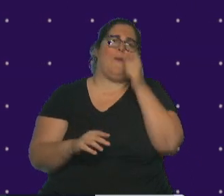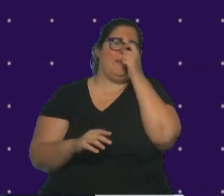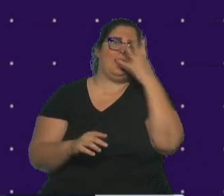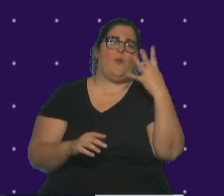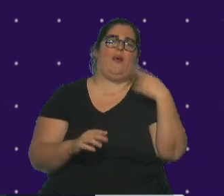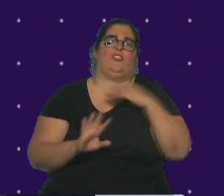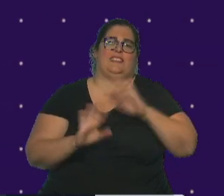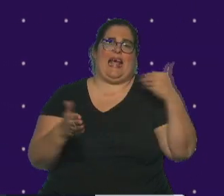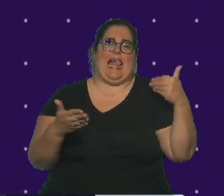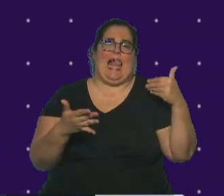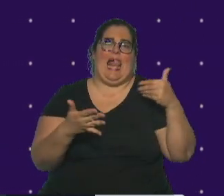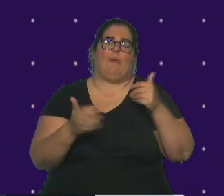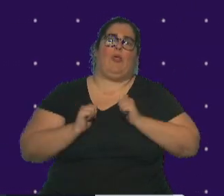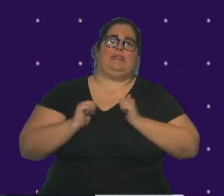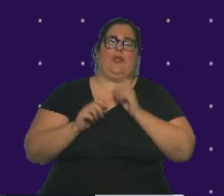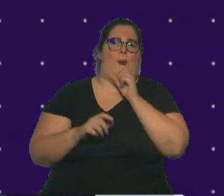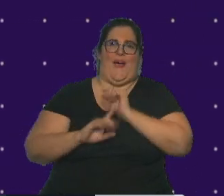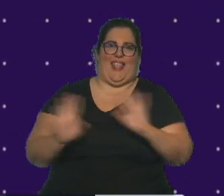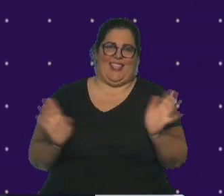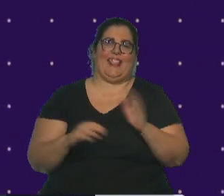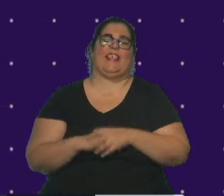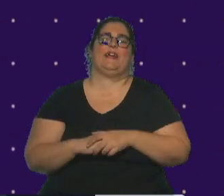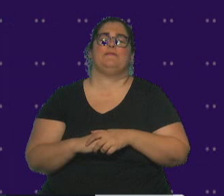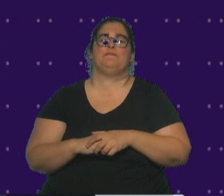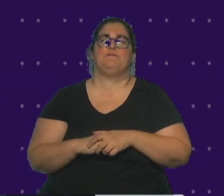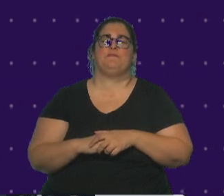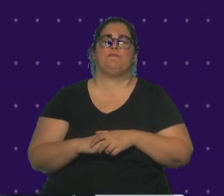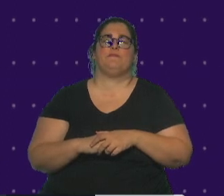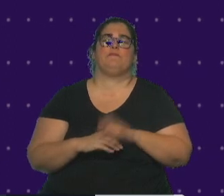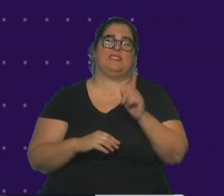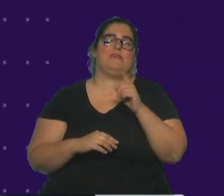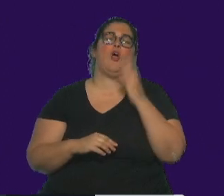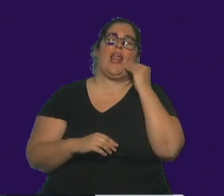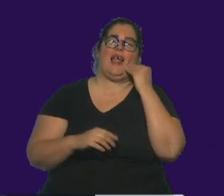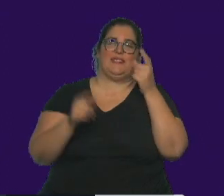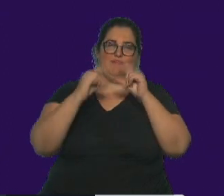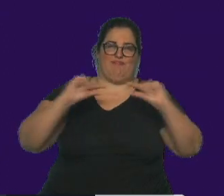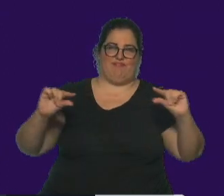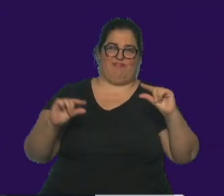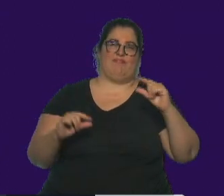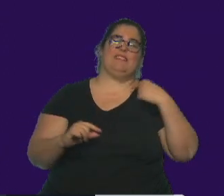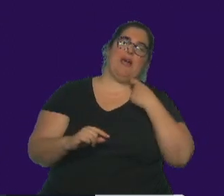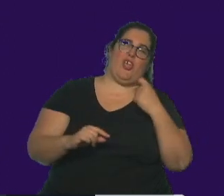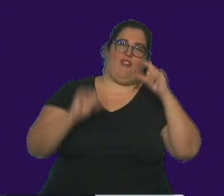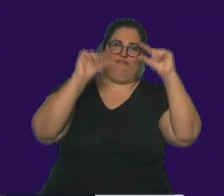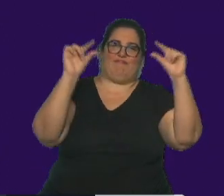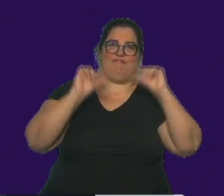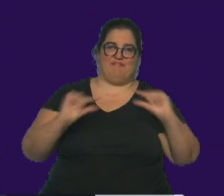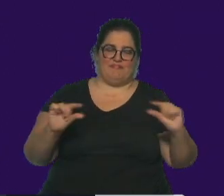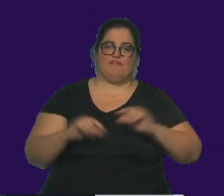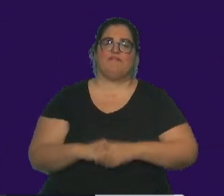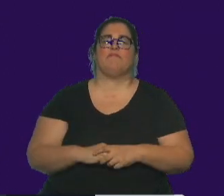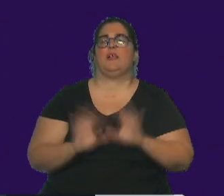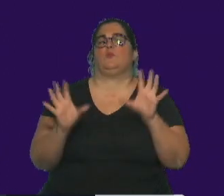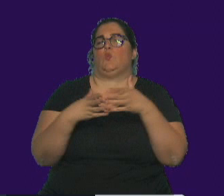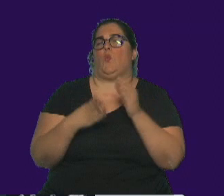a todos. El Dibu. Arriba, claro. Lo mismo en inglés para toda su gente de Aston Villa. Y esta es